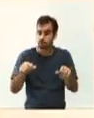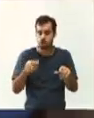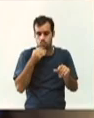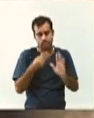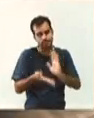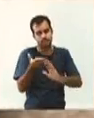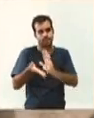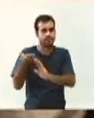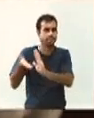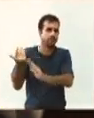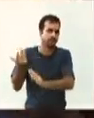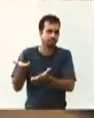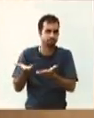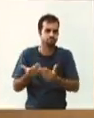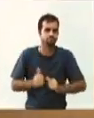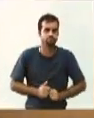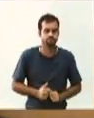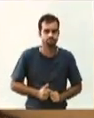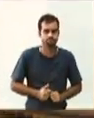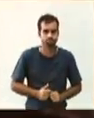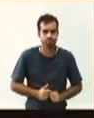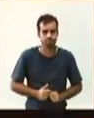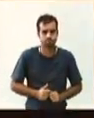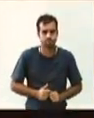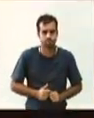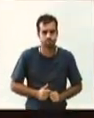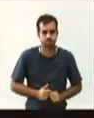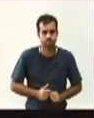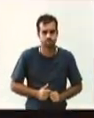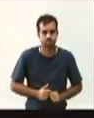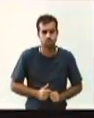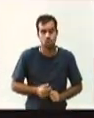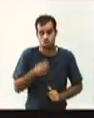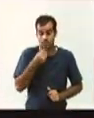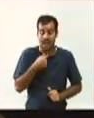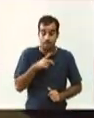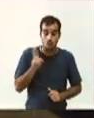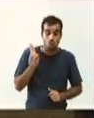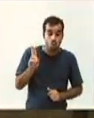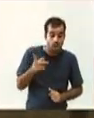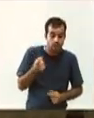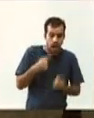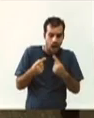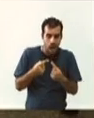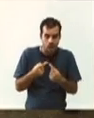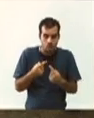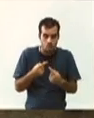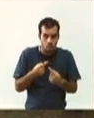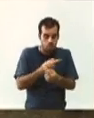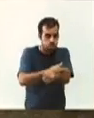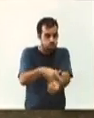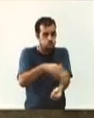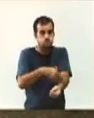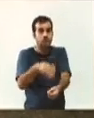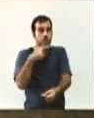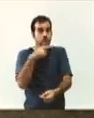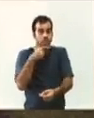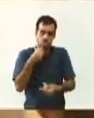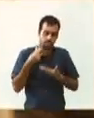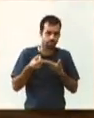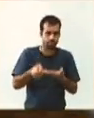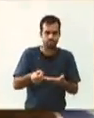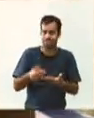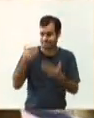¿no?, de manera indistinta, tanto la sangre como el plasma, a ser repuesto en situaciones de emergencia y de pérdida de sangre.